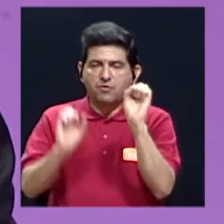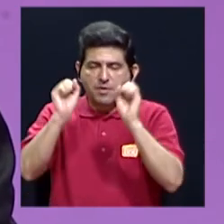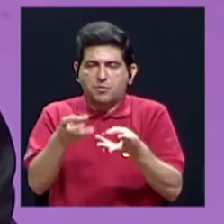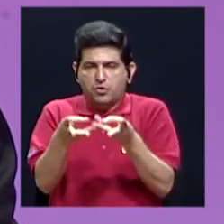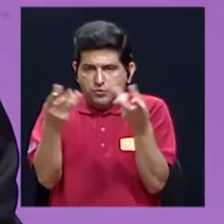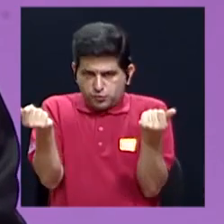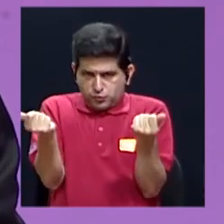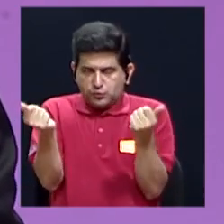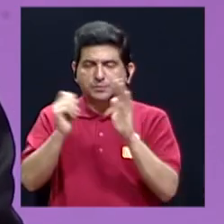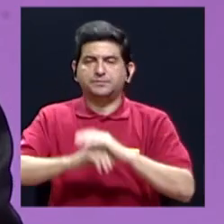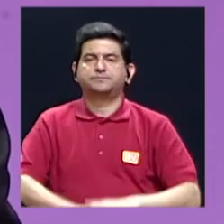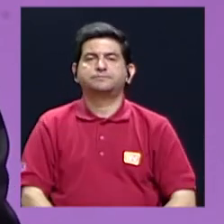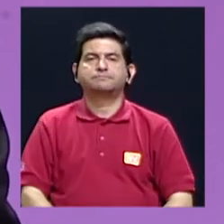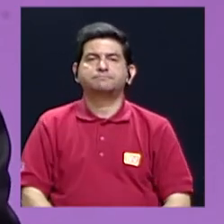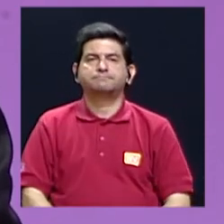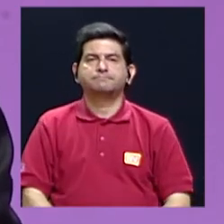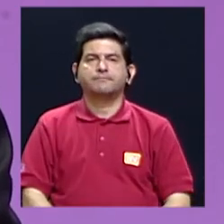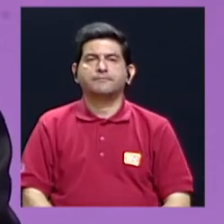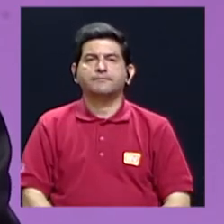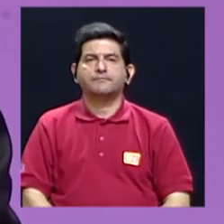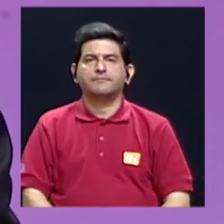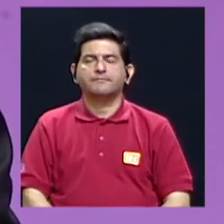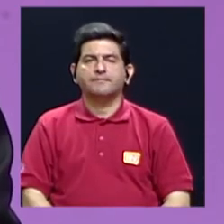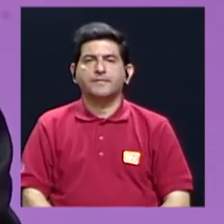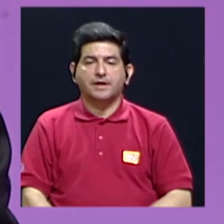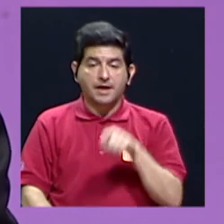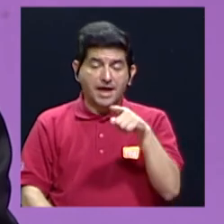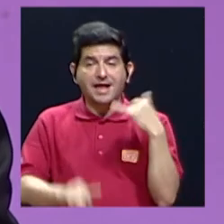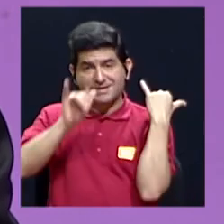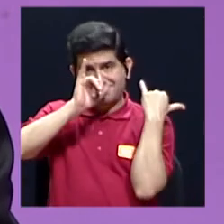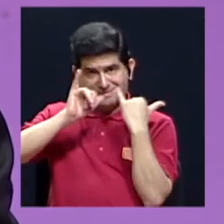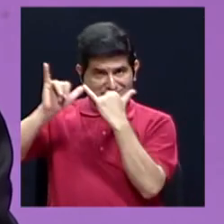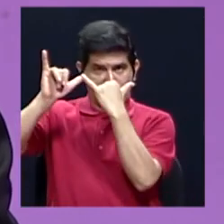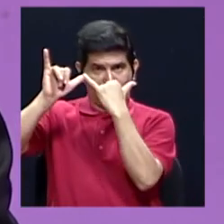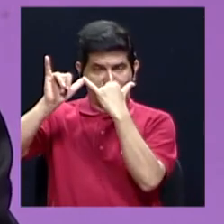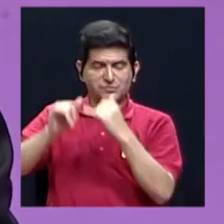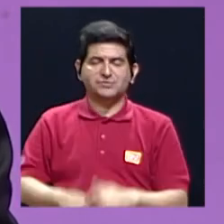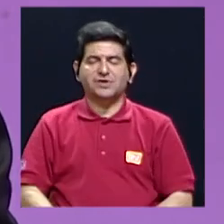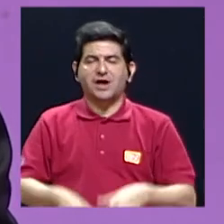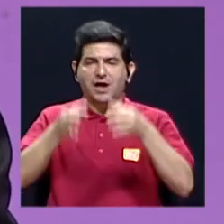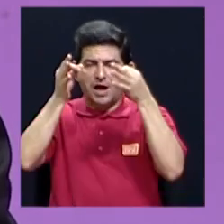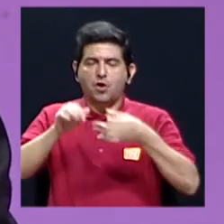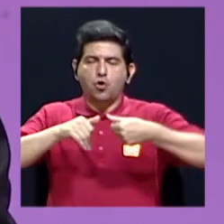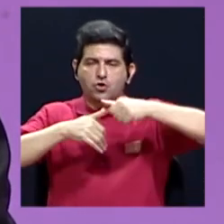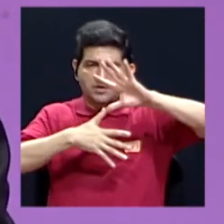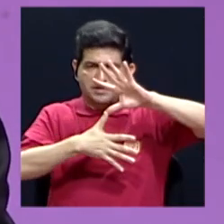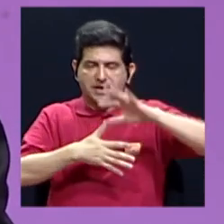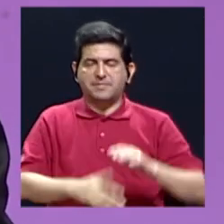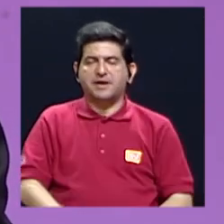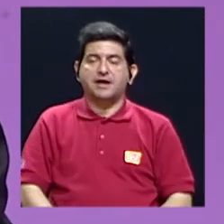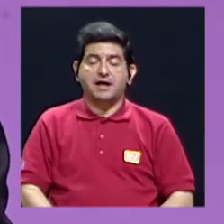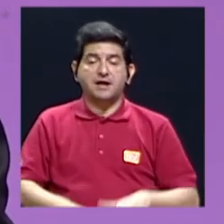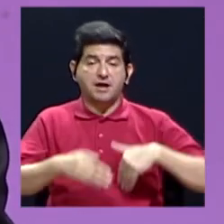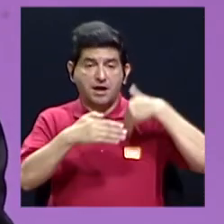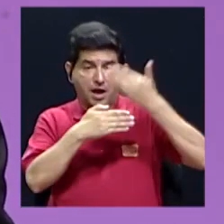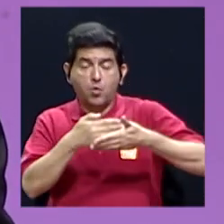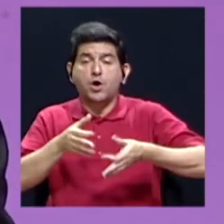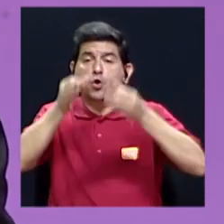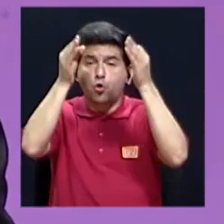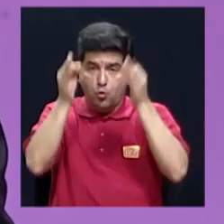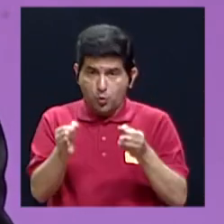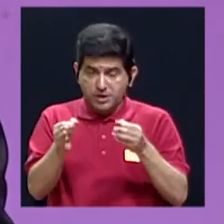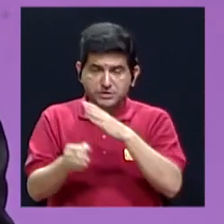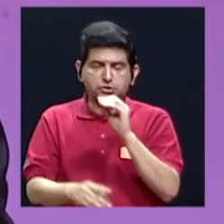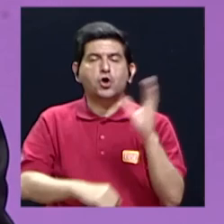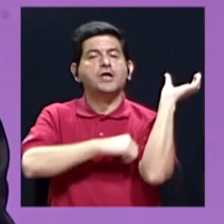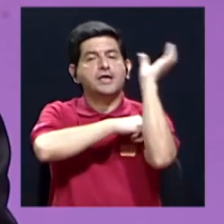resolver. De manera que, en alguna medida, esta denuncia ante la Corte Interamericana, que desembocó en un juicio y